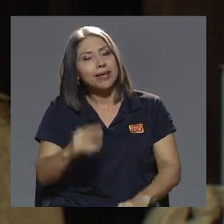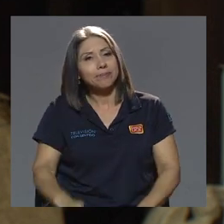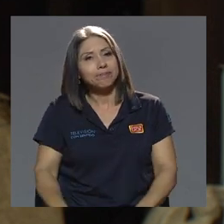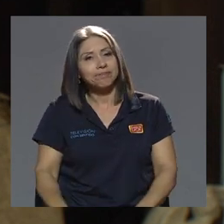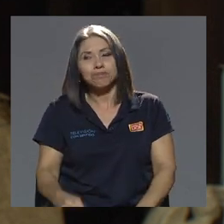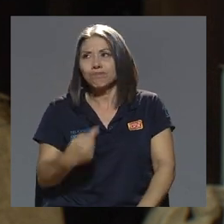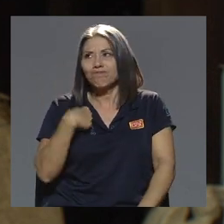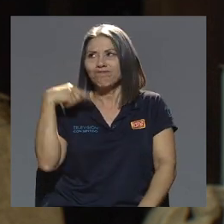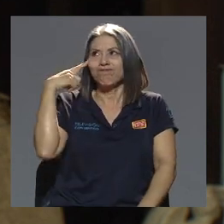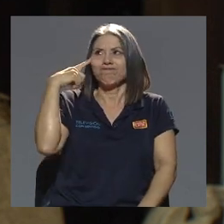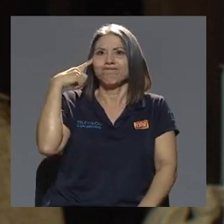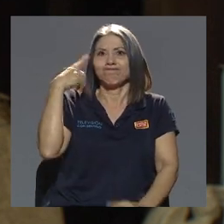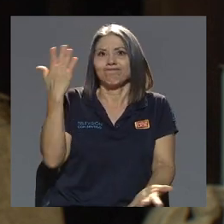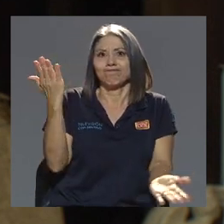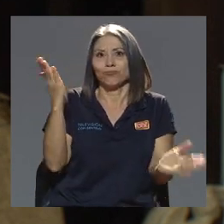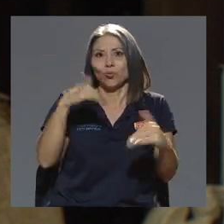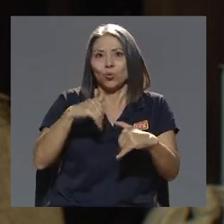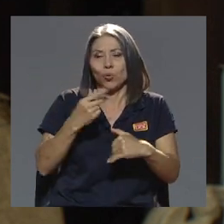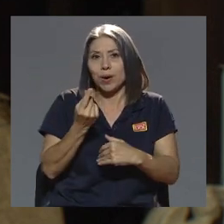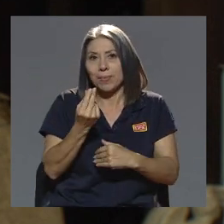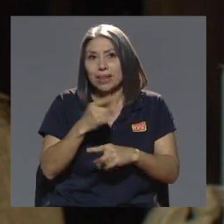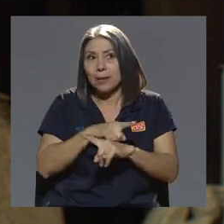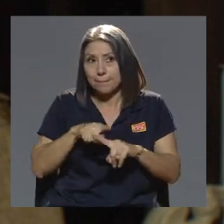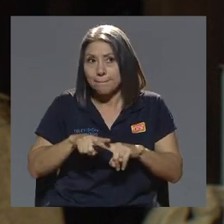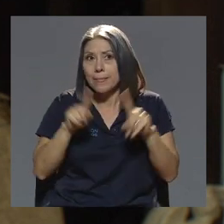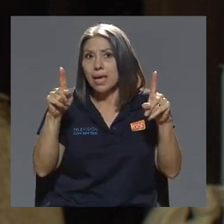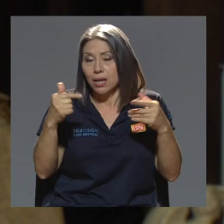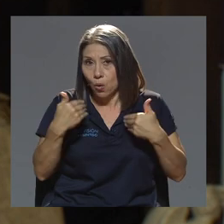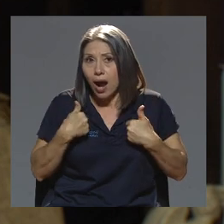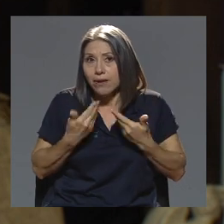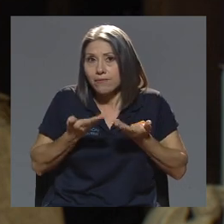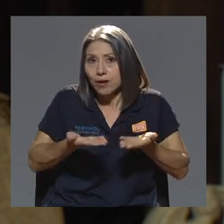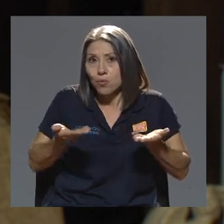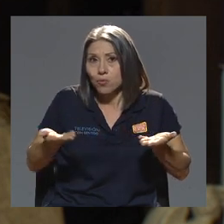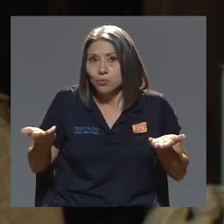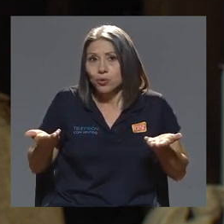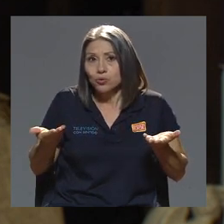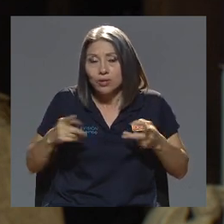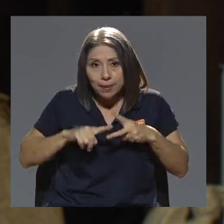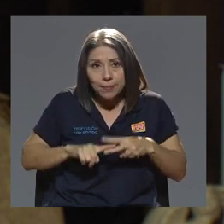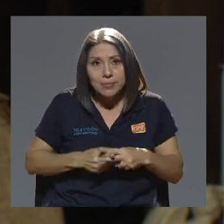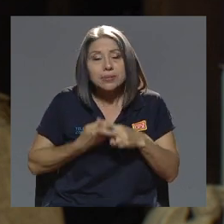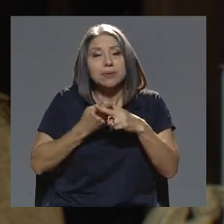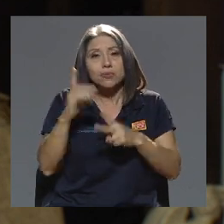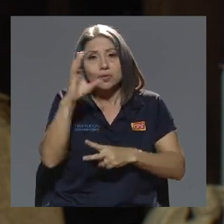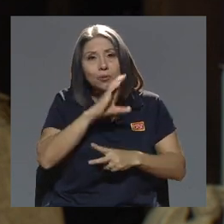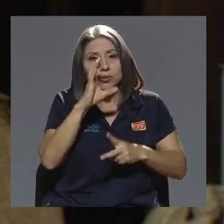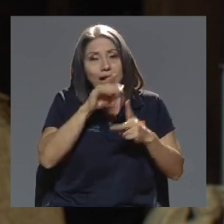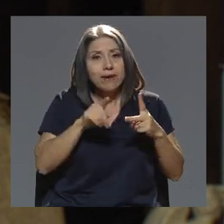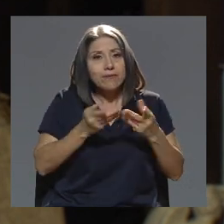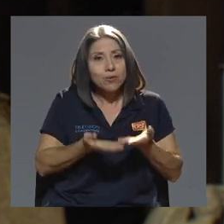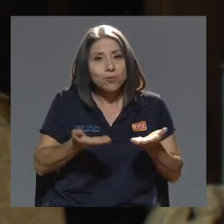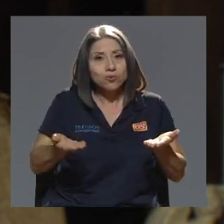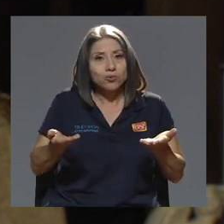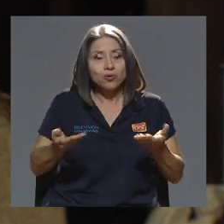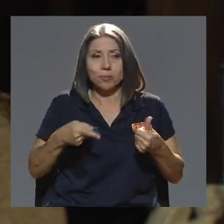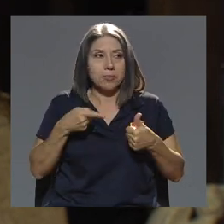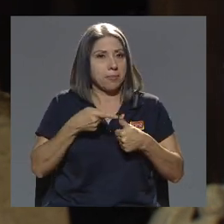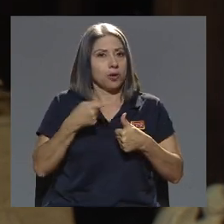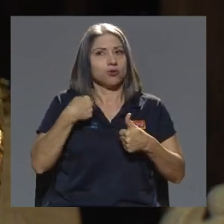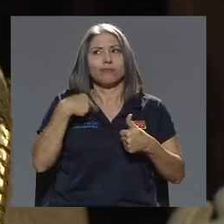Y yo dije, bueno, no hay plata, pero hay recursos. Empecemos a buscar recursos. Entonces, empezar por buscar el